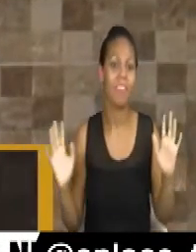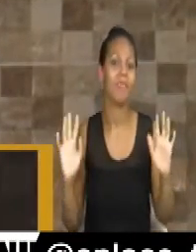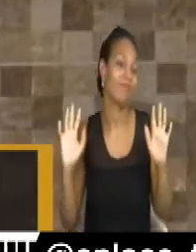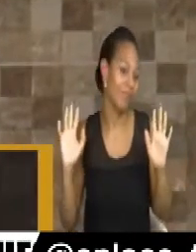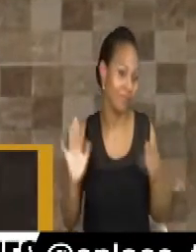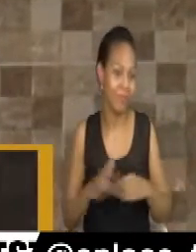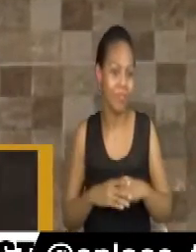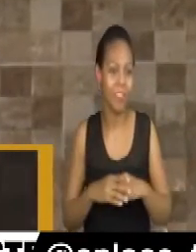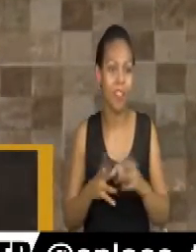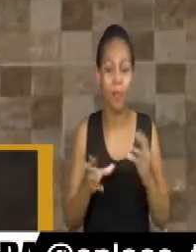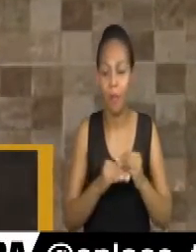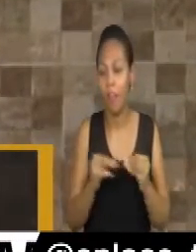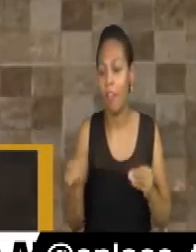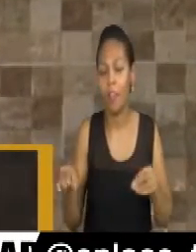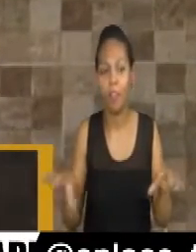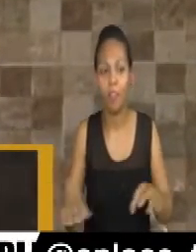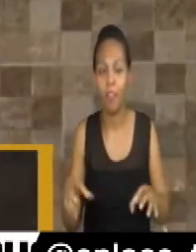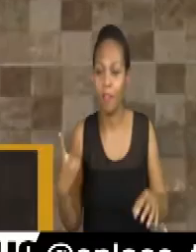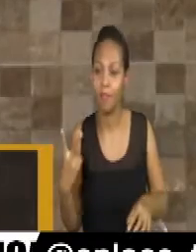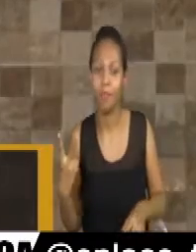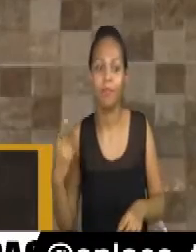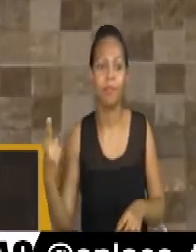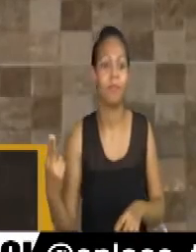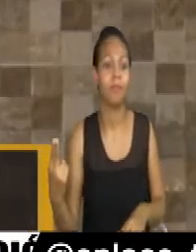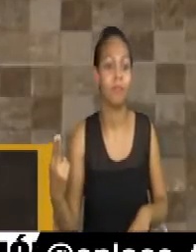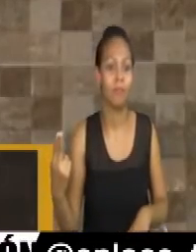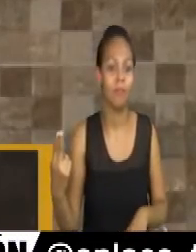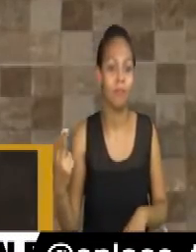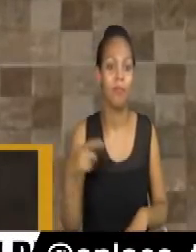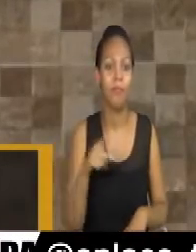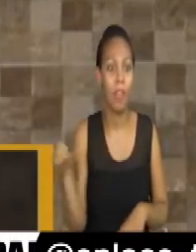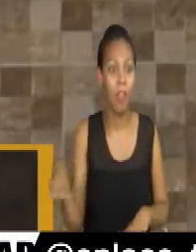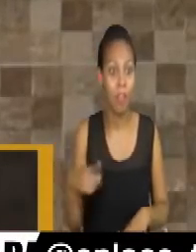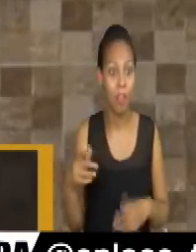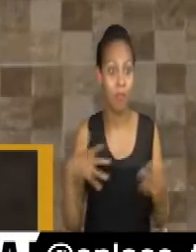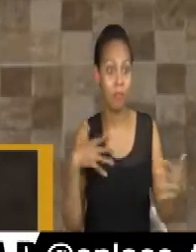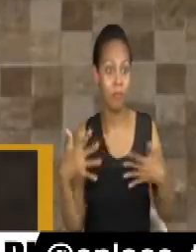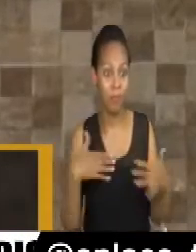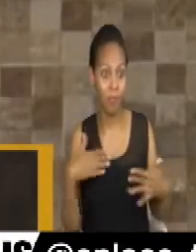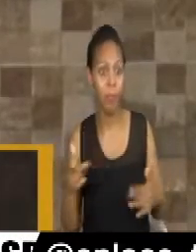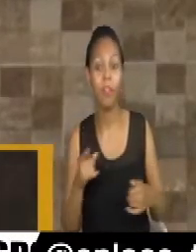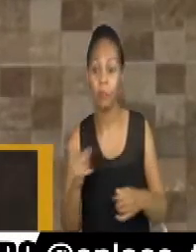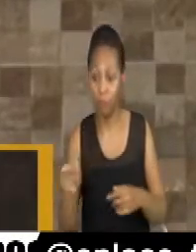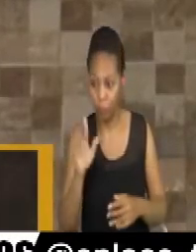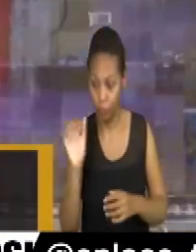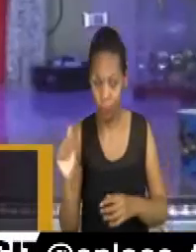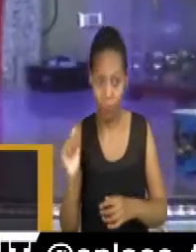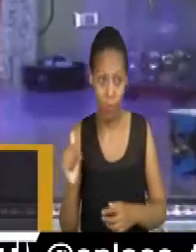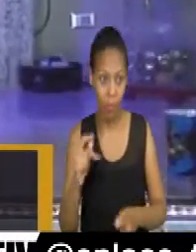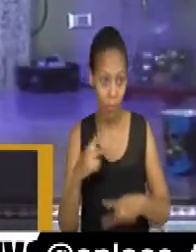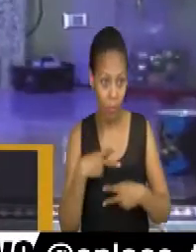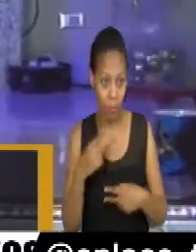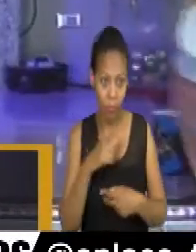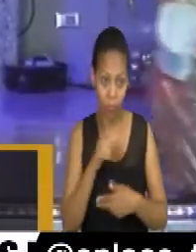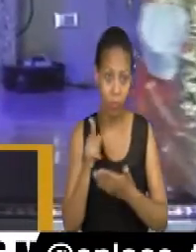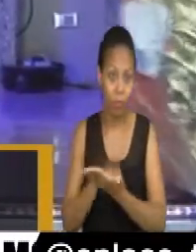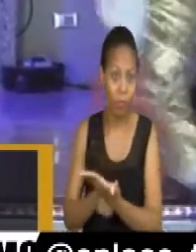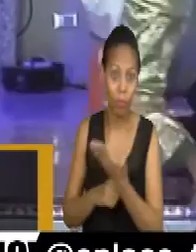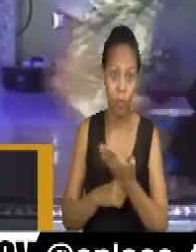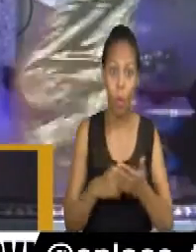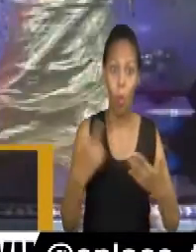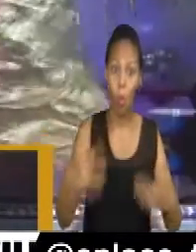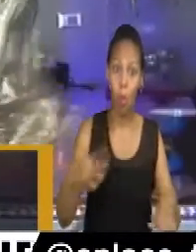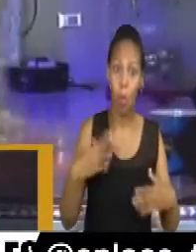la pareja. Su actuación es inédita, su obra es propia de la pareja que se va a presentar y hasta el momento